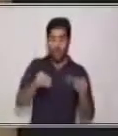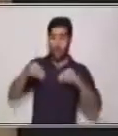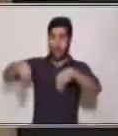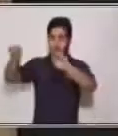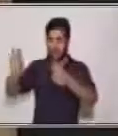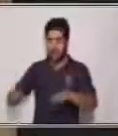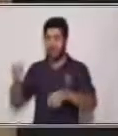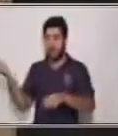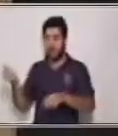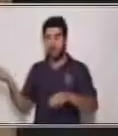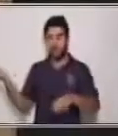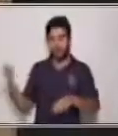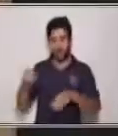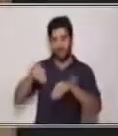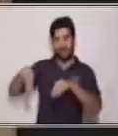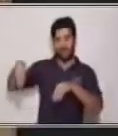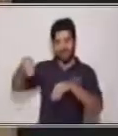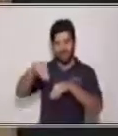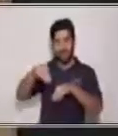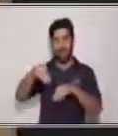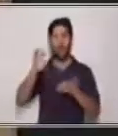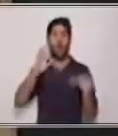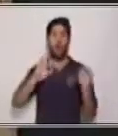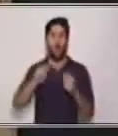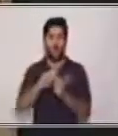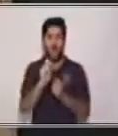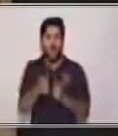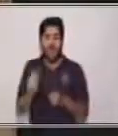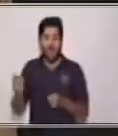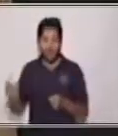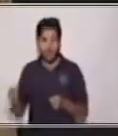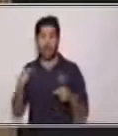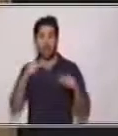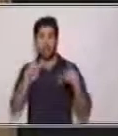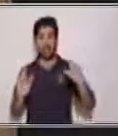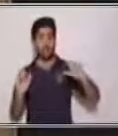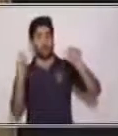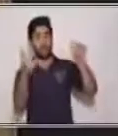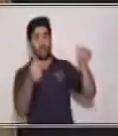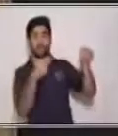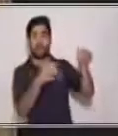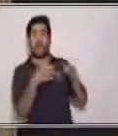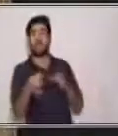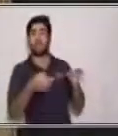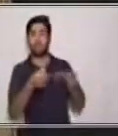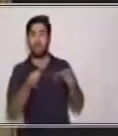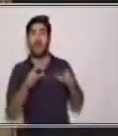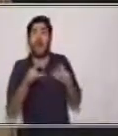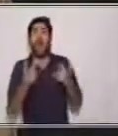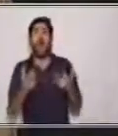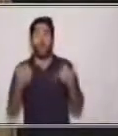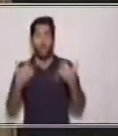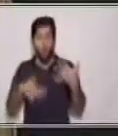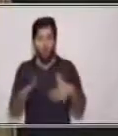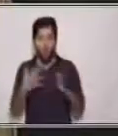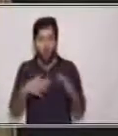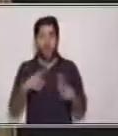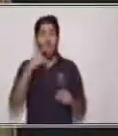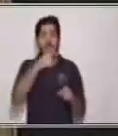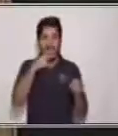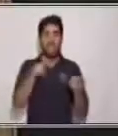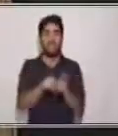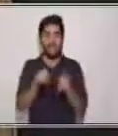reglas que se deben seguir. Esto es parte de los textos instructivos. Y llegamos a los temas que vamos a ver